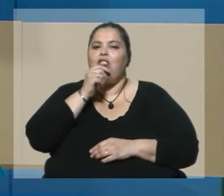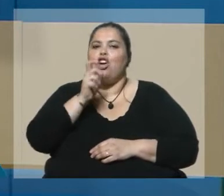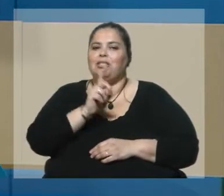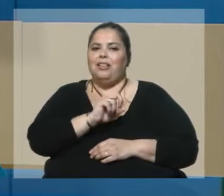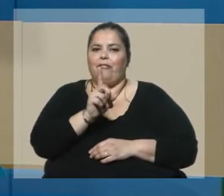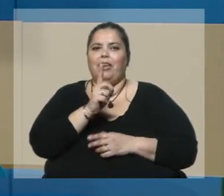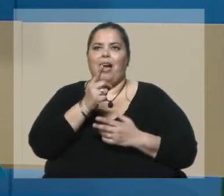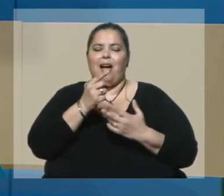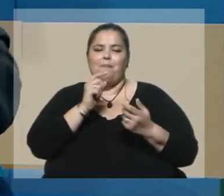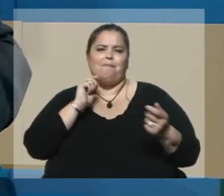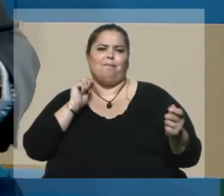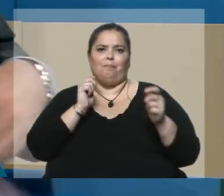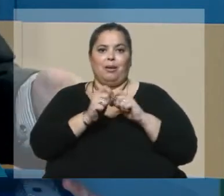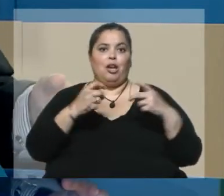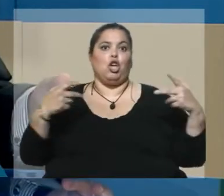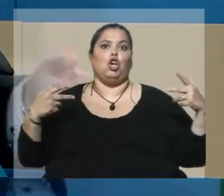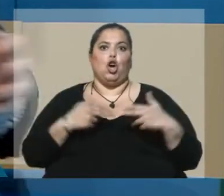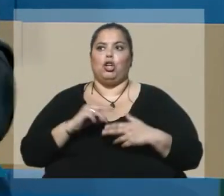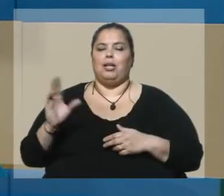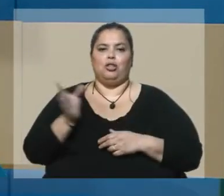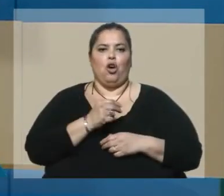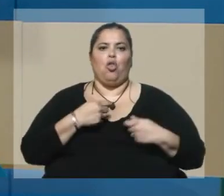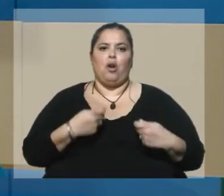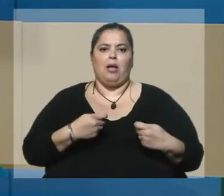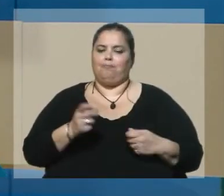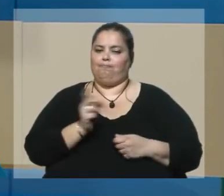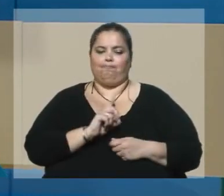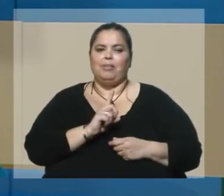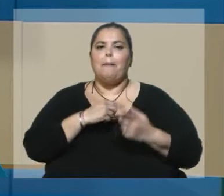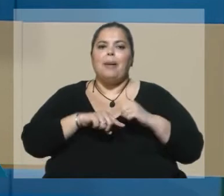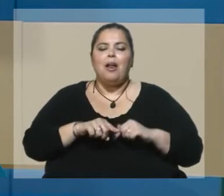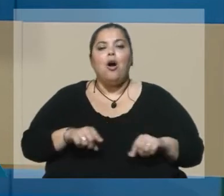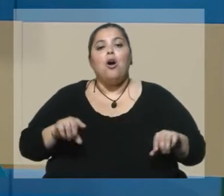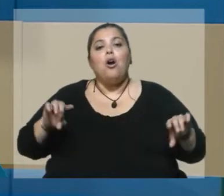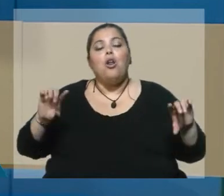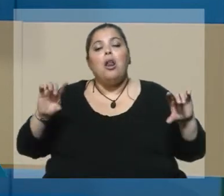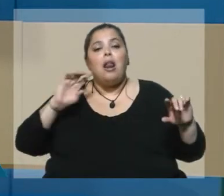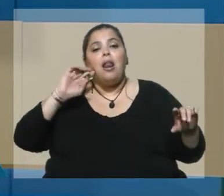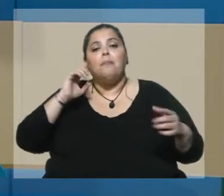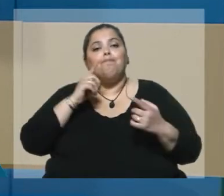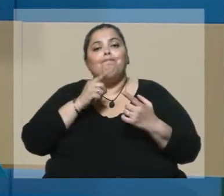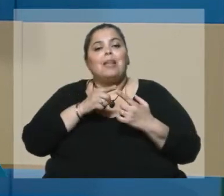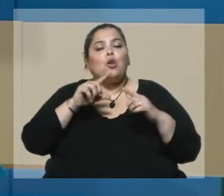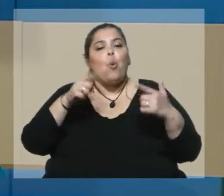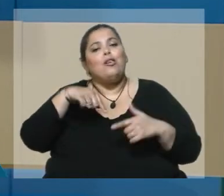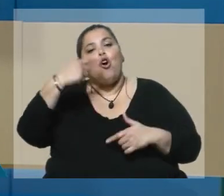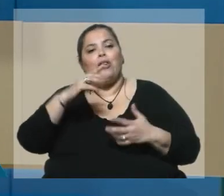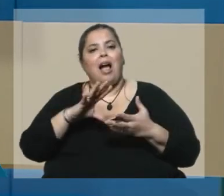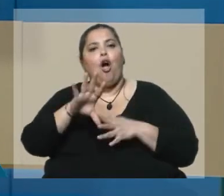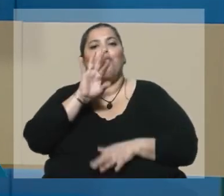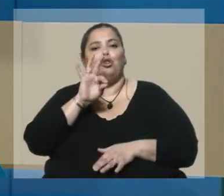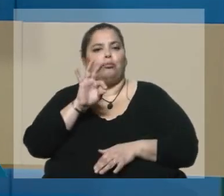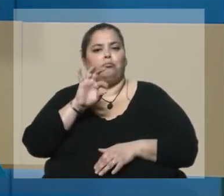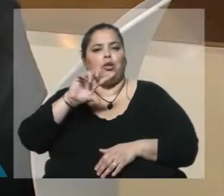efectos en términos de cortar todo el gasto por ahí pero En definitiva no hay no hay otra alternativa Ese es el